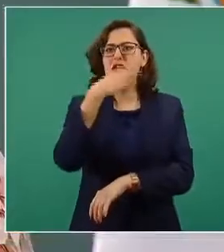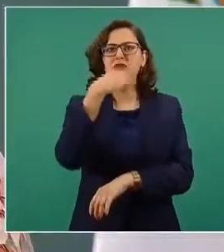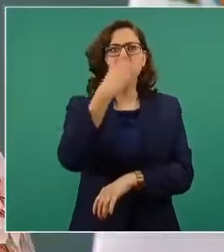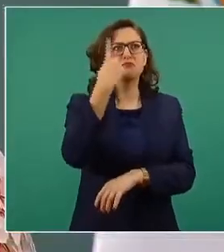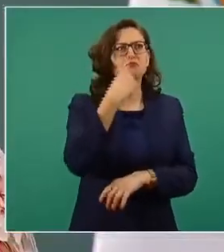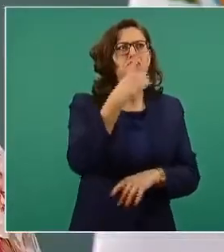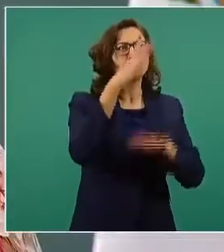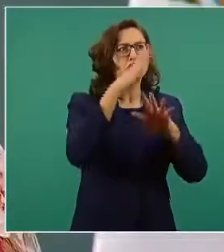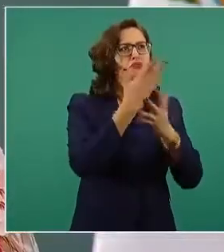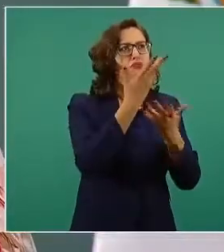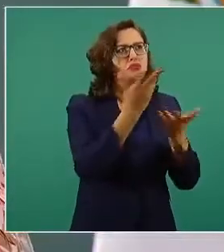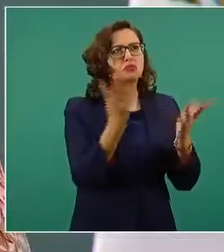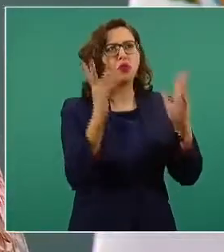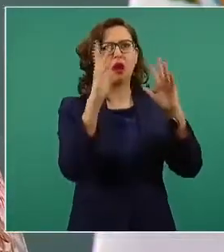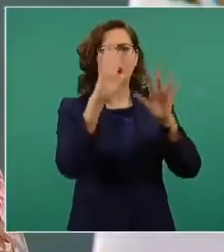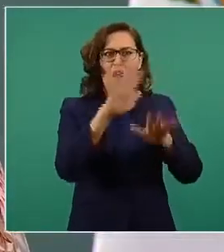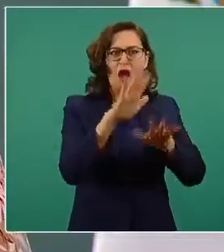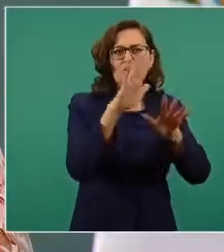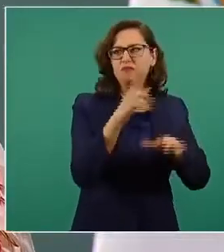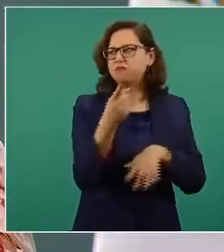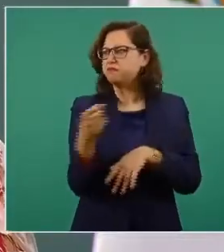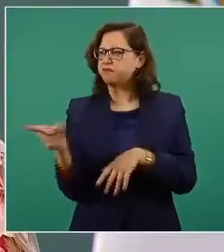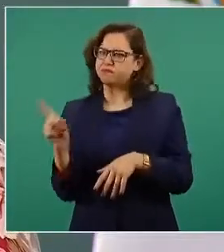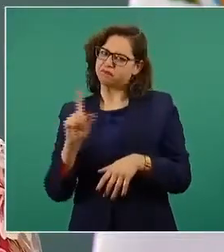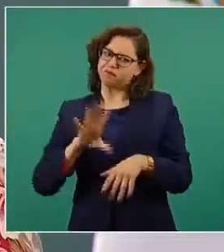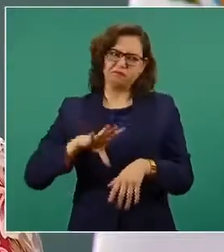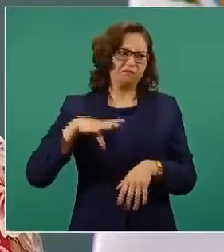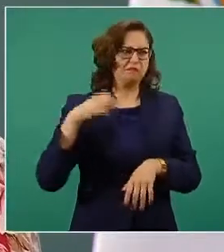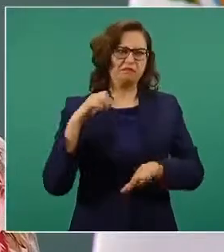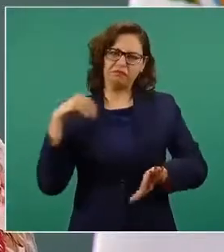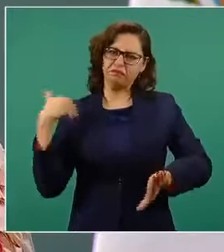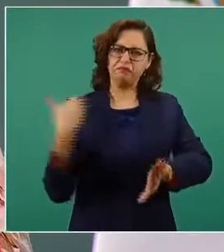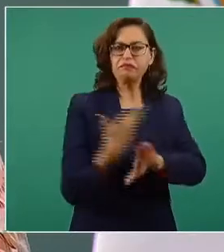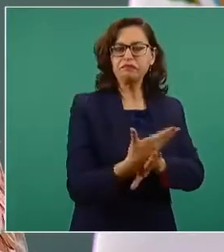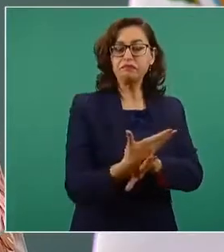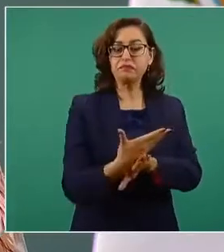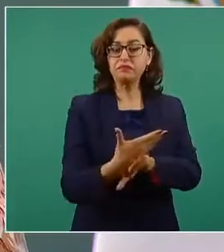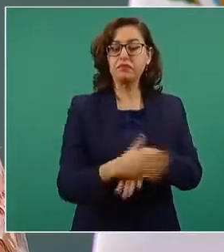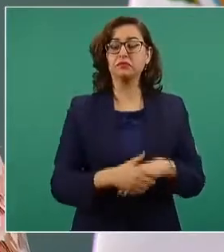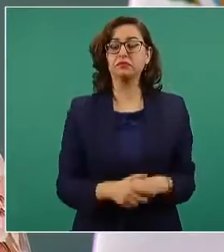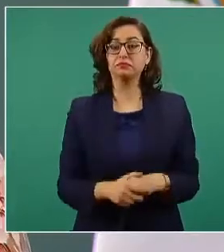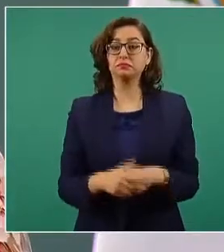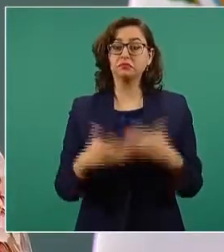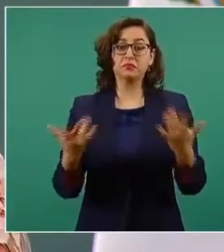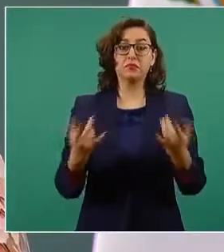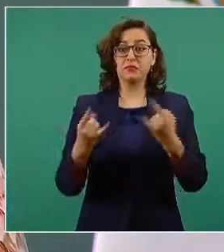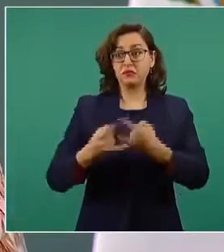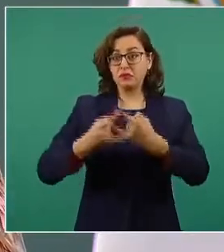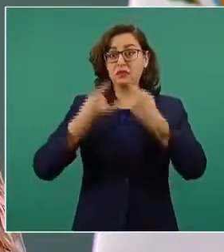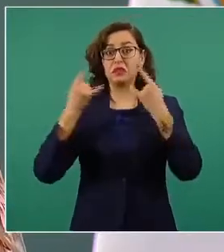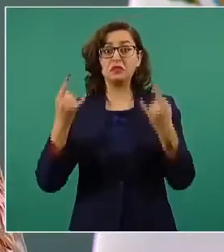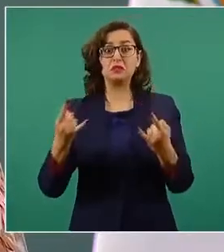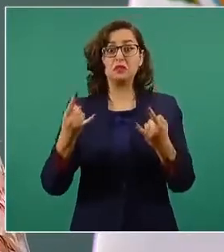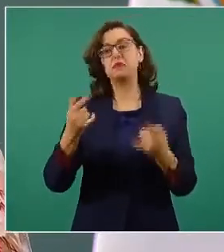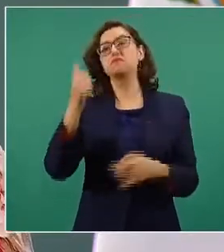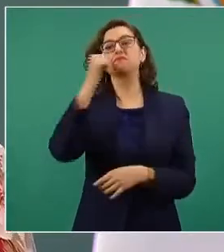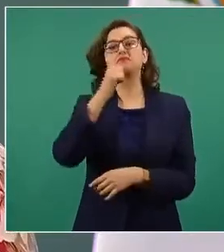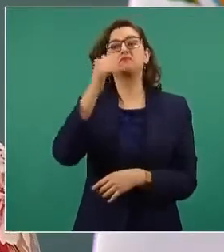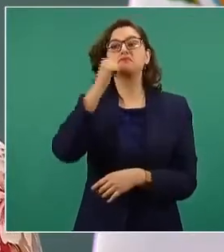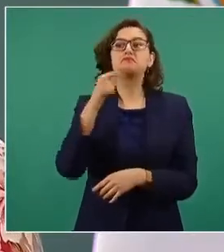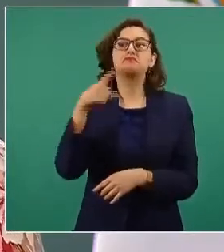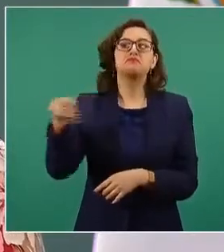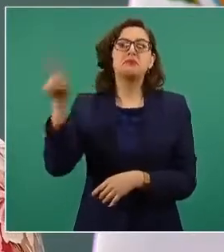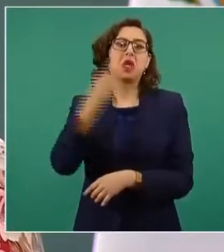dioses. La mayor parte de la historia mexica proviene de fuentes españolas o del periodo colonial